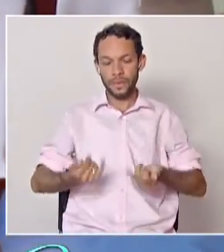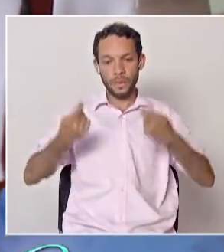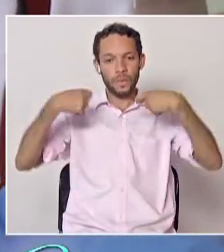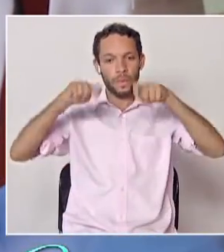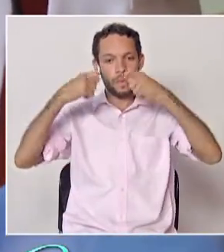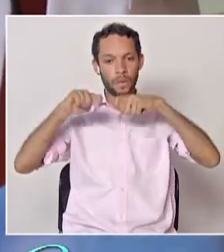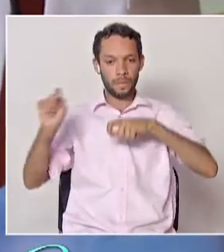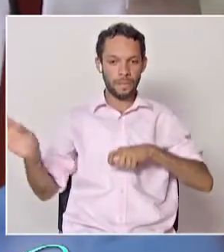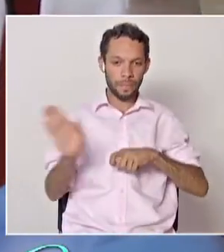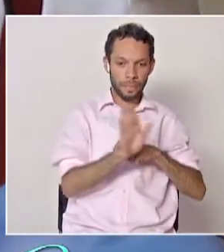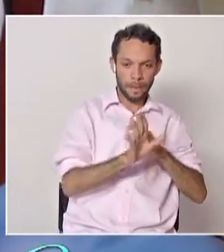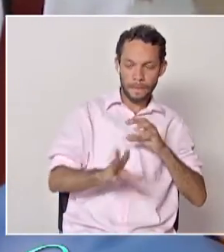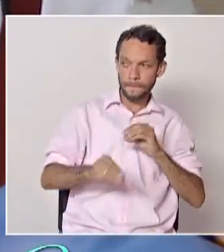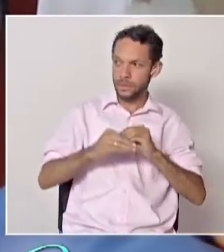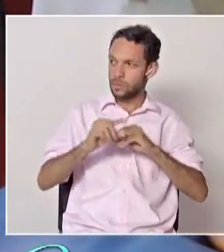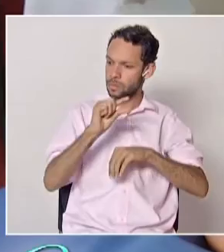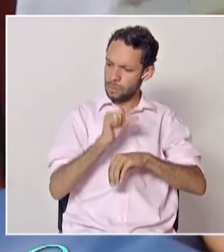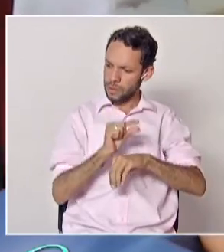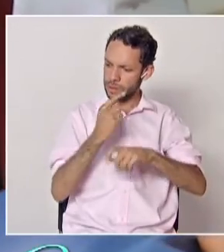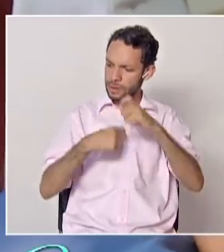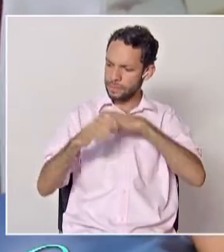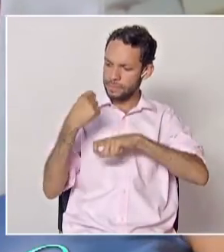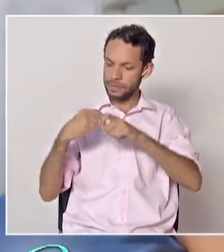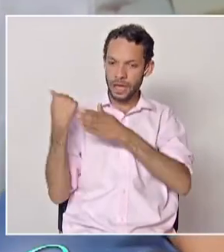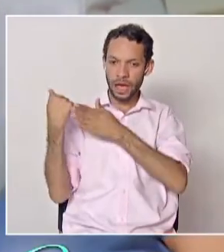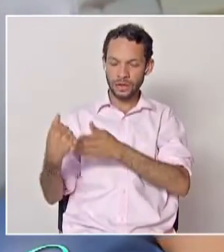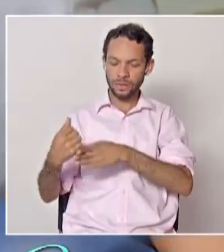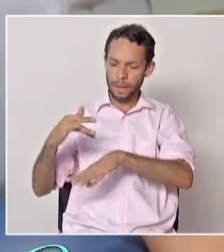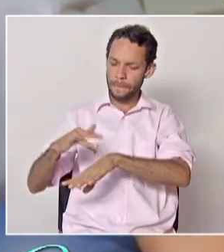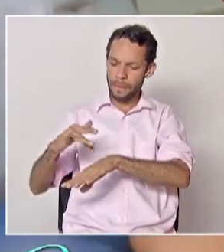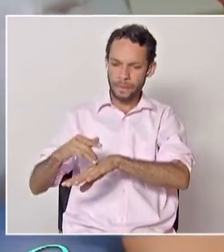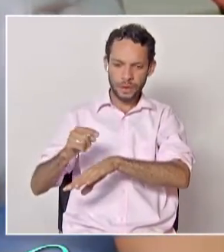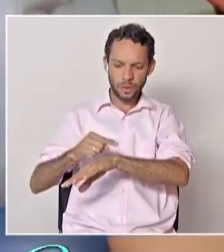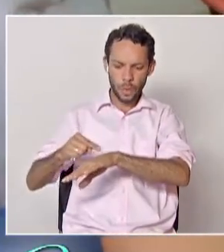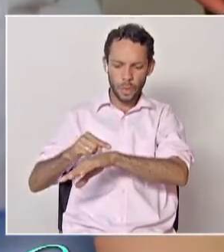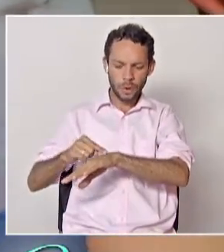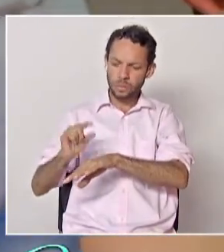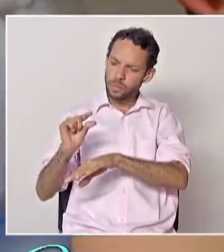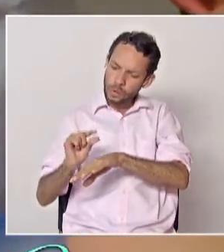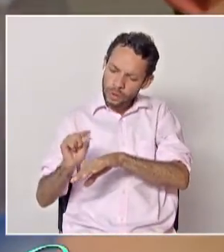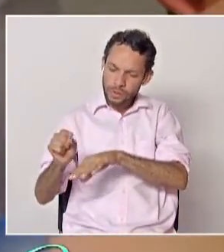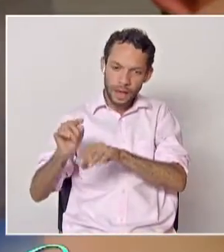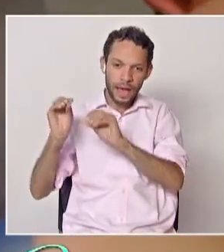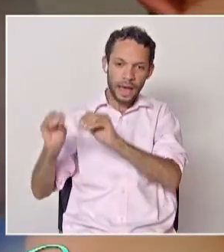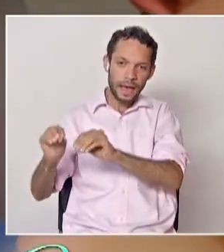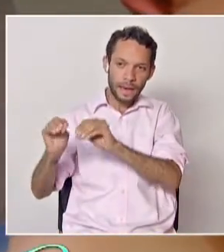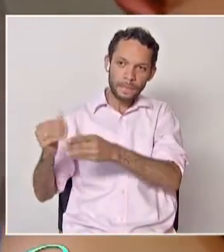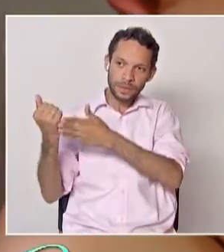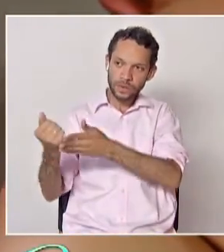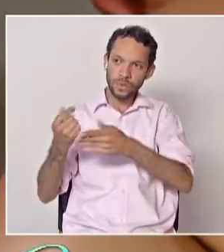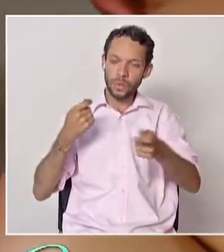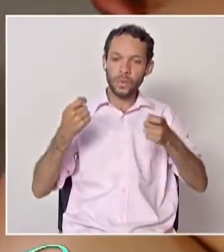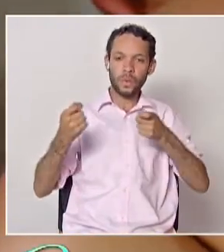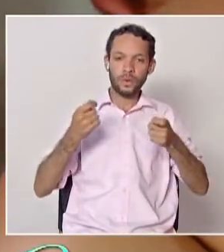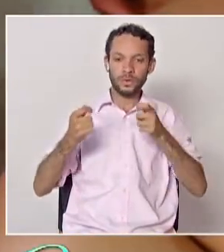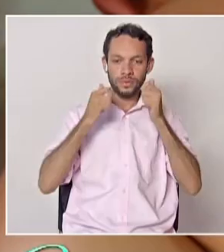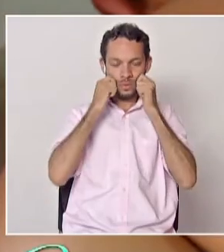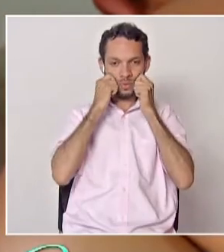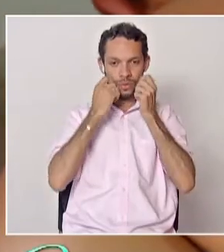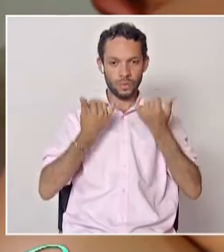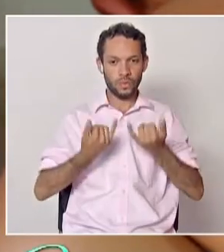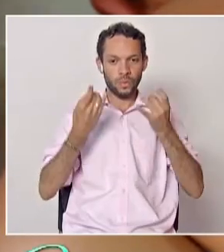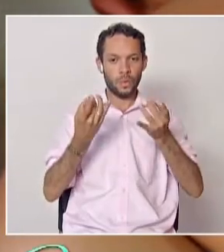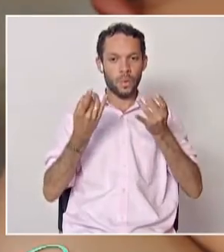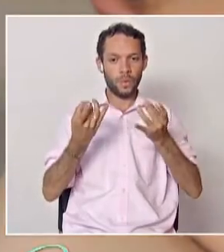corte comercial, les vamos dejando actuando todas estas ayudas terapéuticas para que ustedes entiendan el manejo del dolor